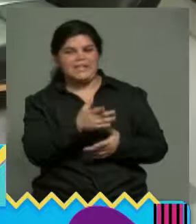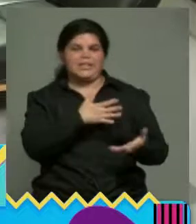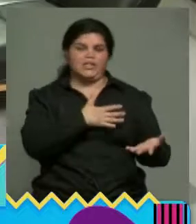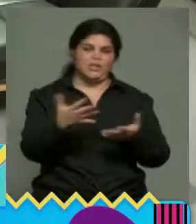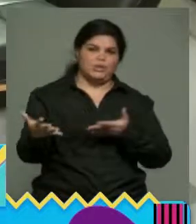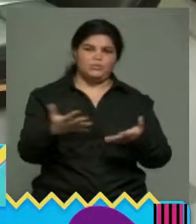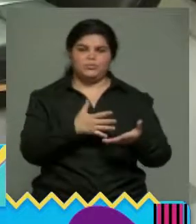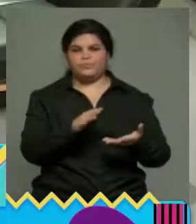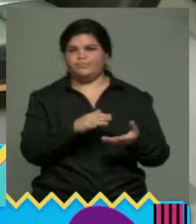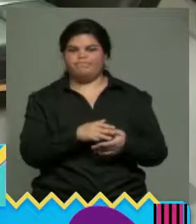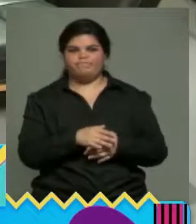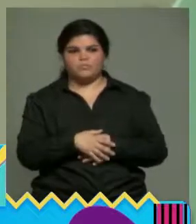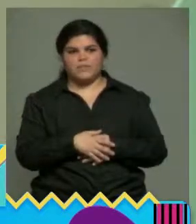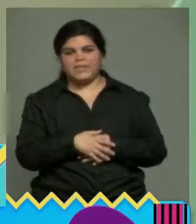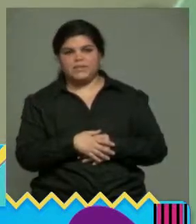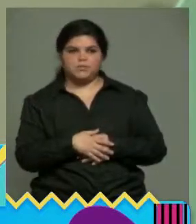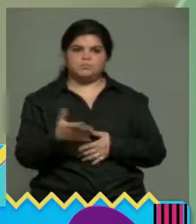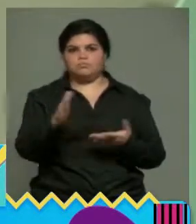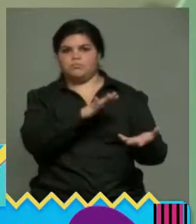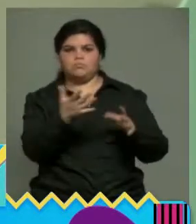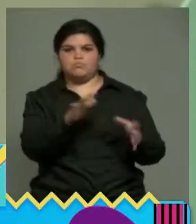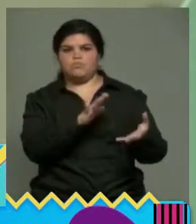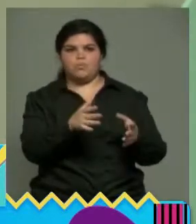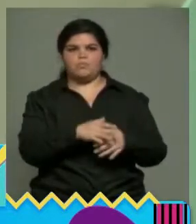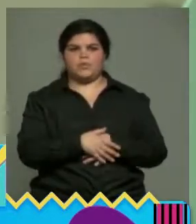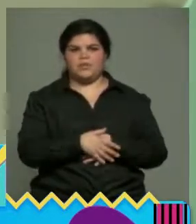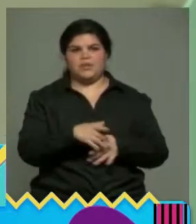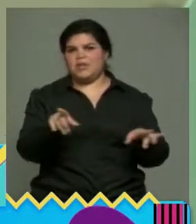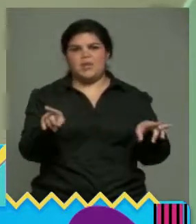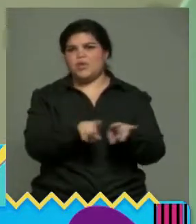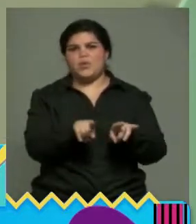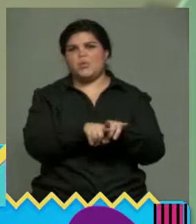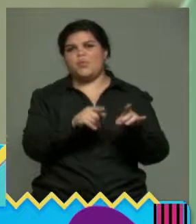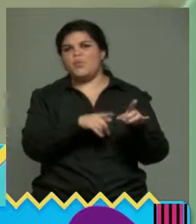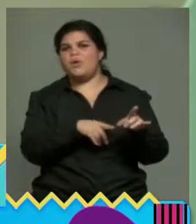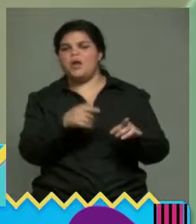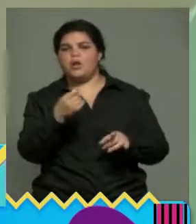medio parecido, sacando lo comercial a Uber o esas cosas que...